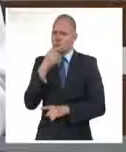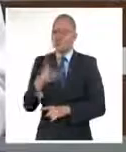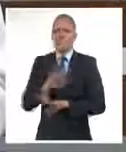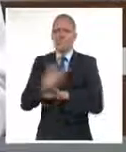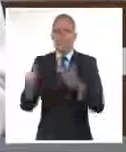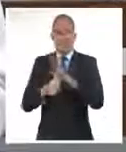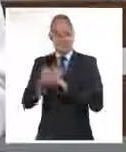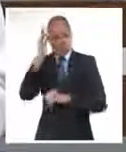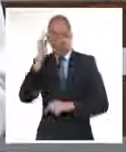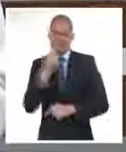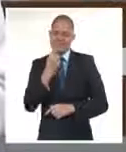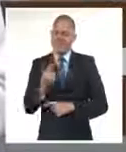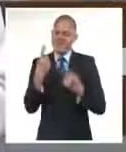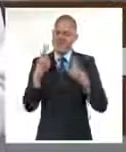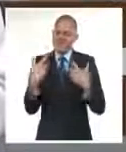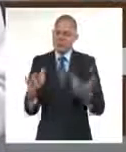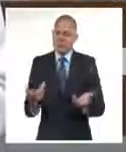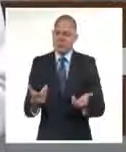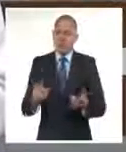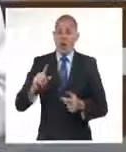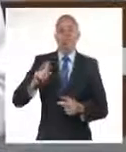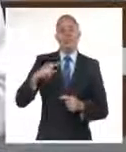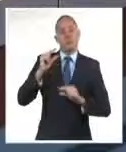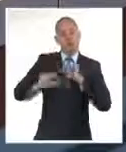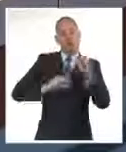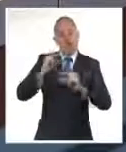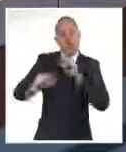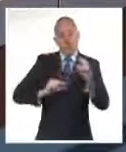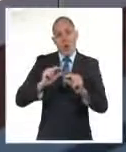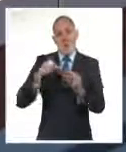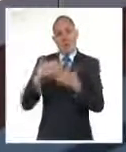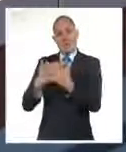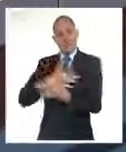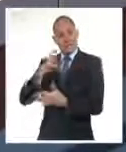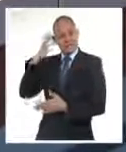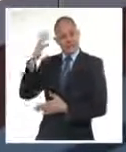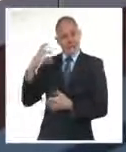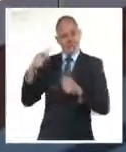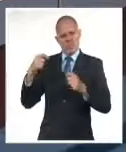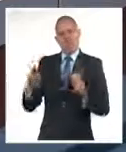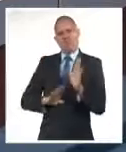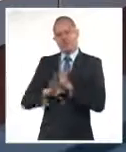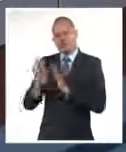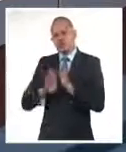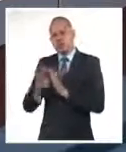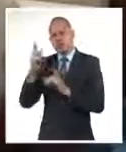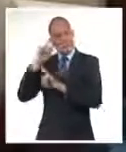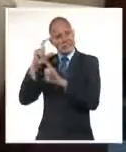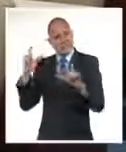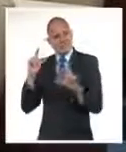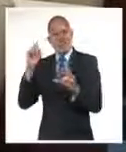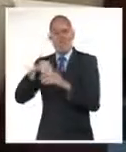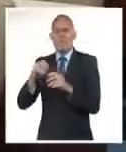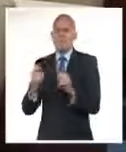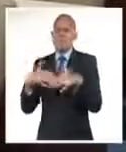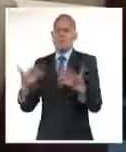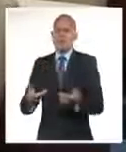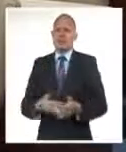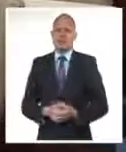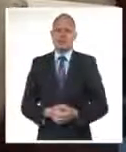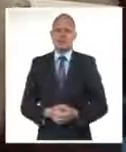Díaz-Canel Bermúdez, es a que cada día más la empresa estatal tiene que desarrollar el pensamiento científico e innovador. Yo creo que